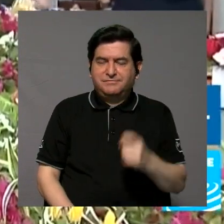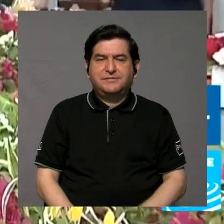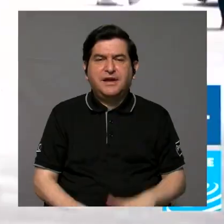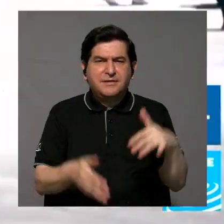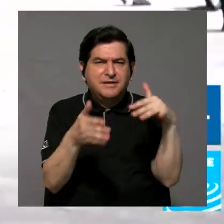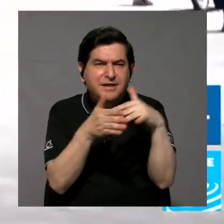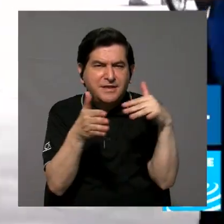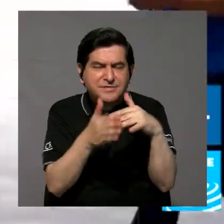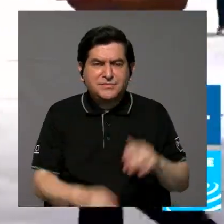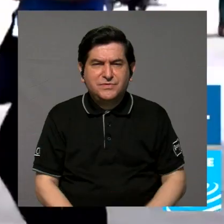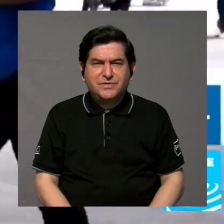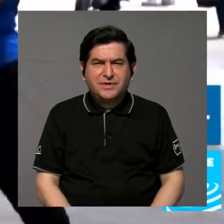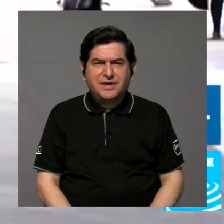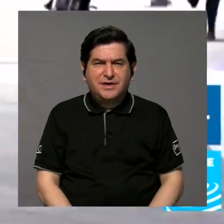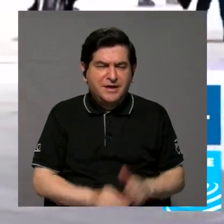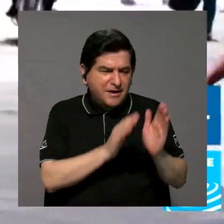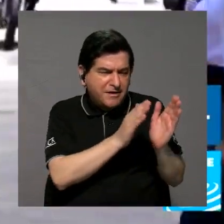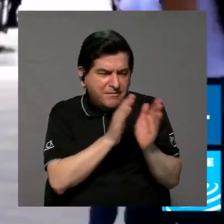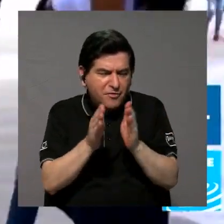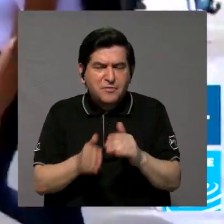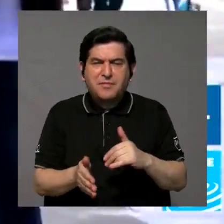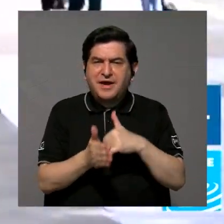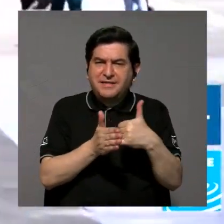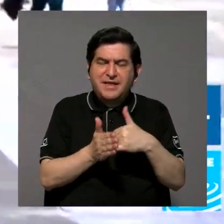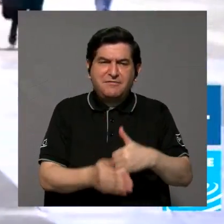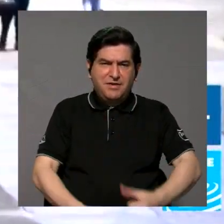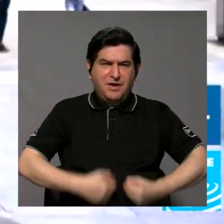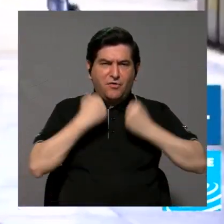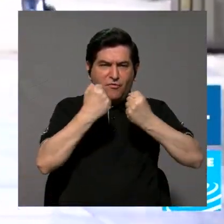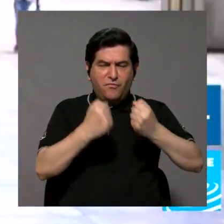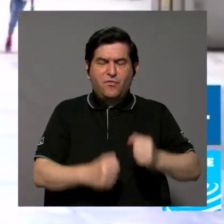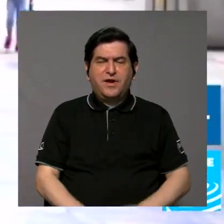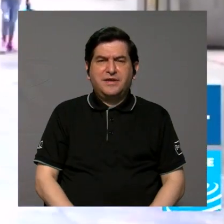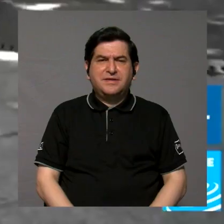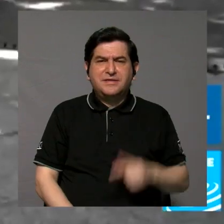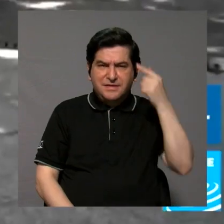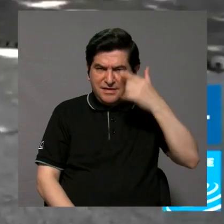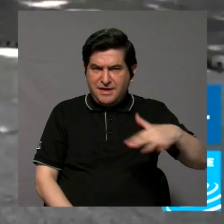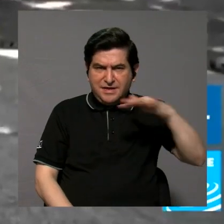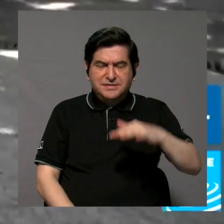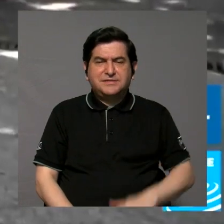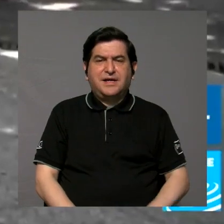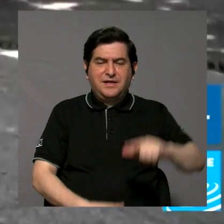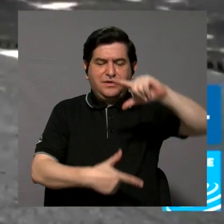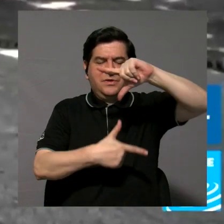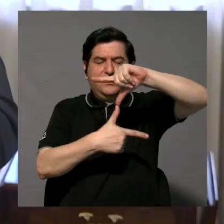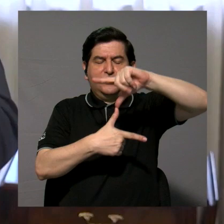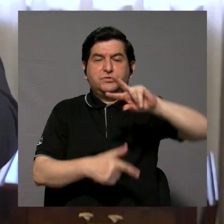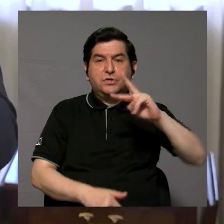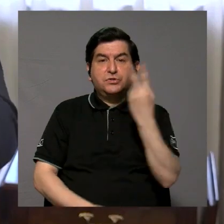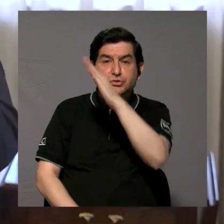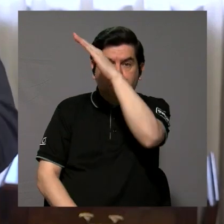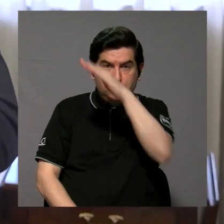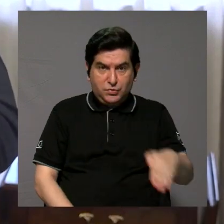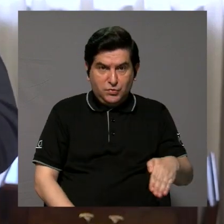estudiamos cómo se formaron y qué tan débiles o fuertes son los estados en América Central. El segundo eje de estudio es